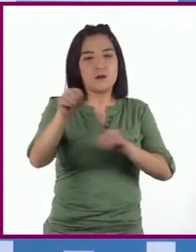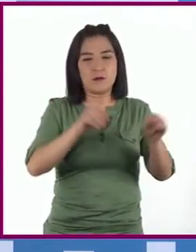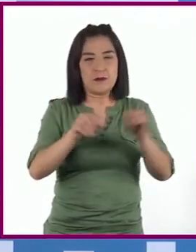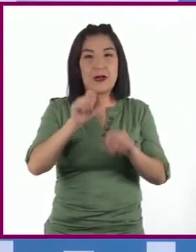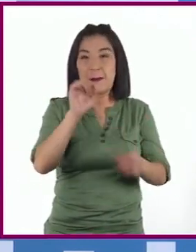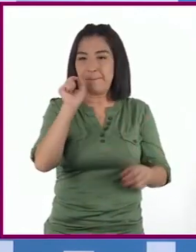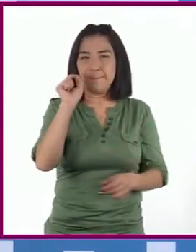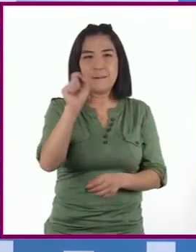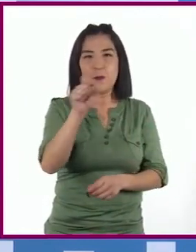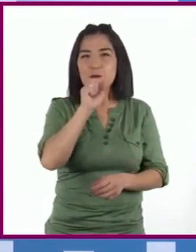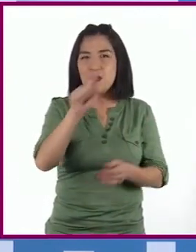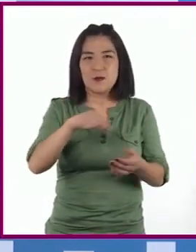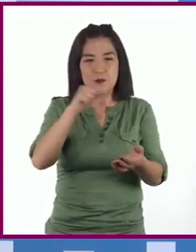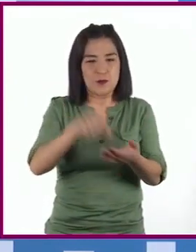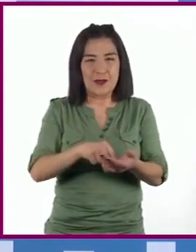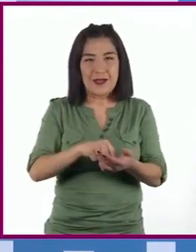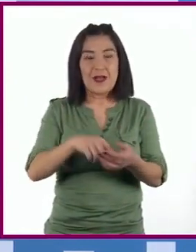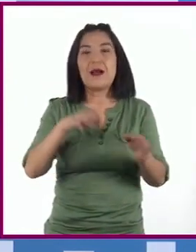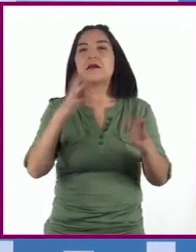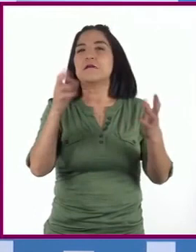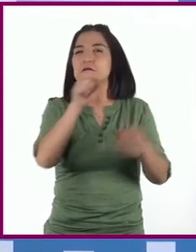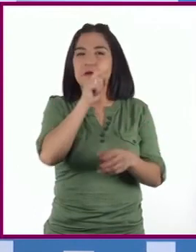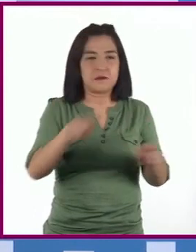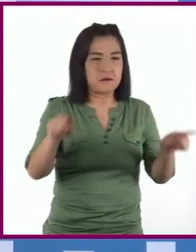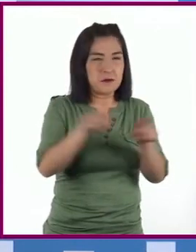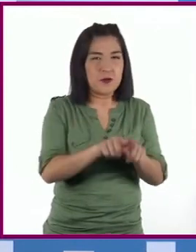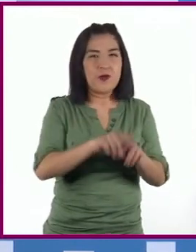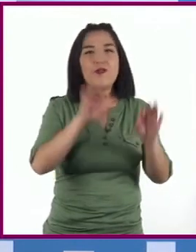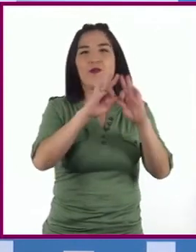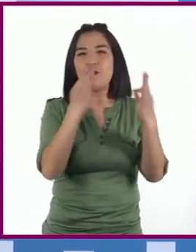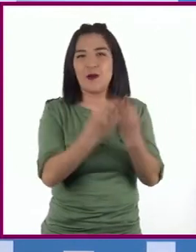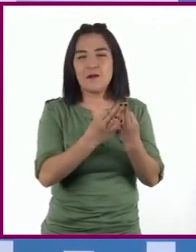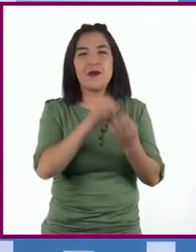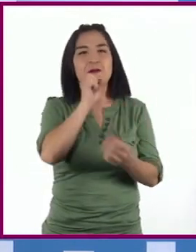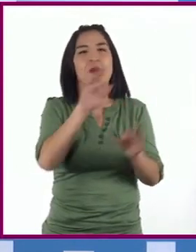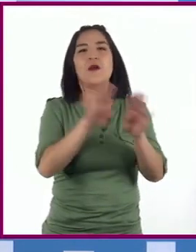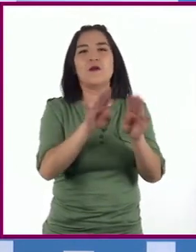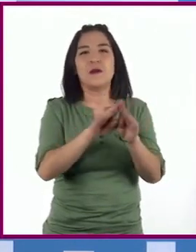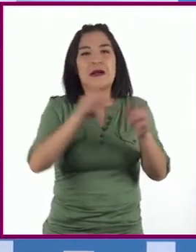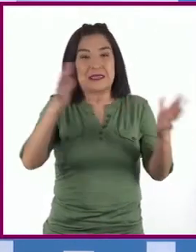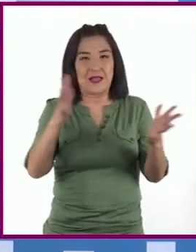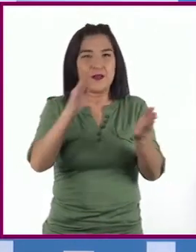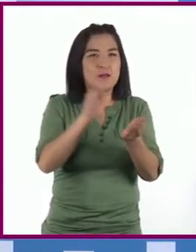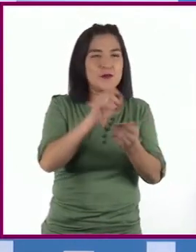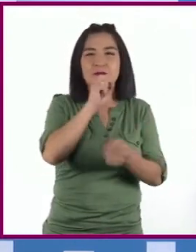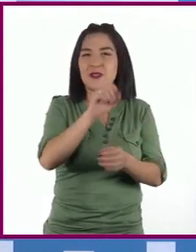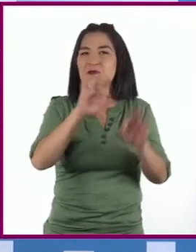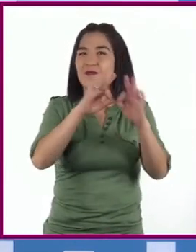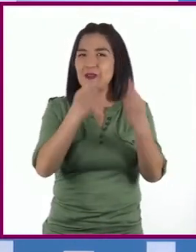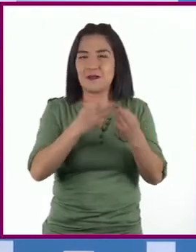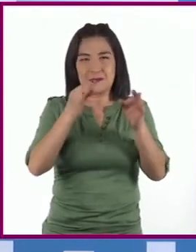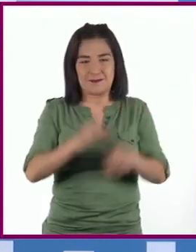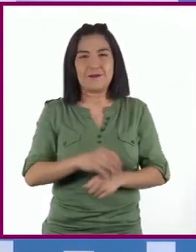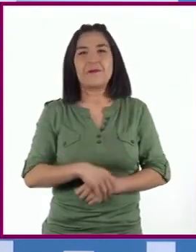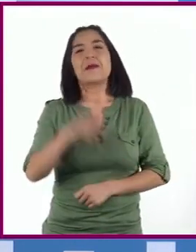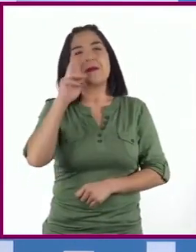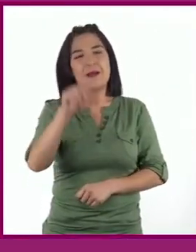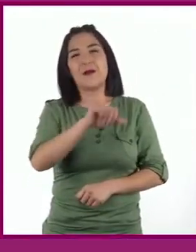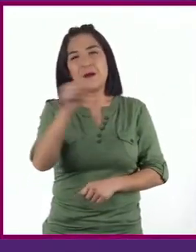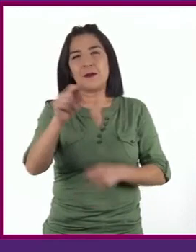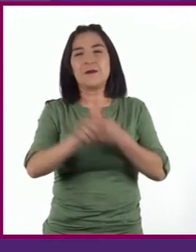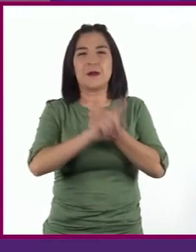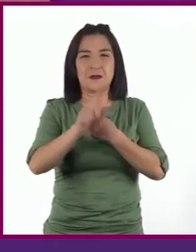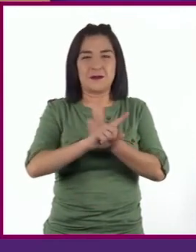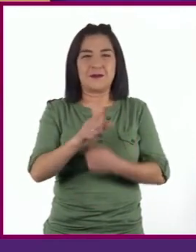de un punto que mantiene la forma y el tamaño de la figura original. Veamos el siguiente problema.